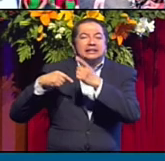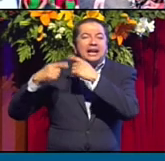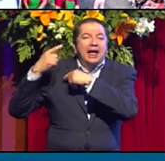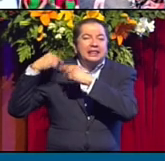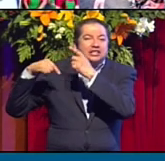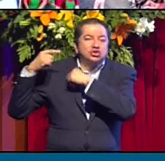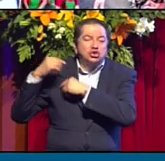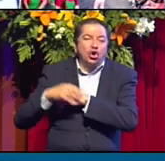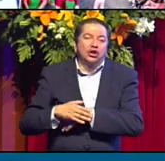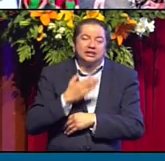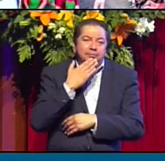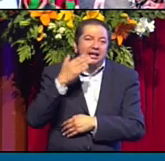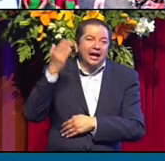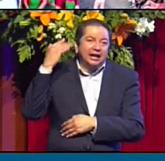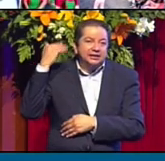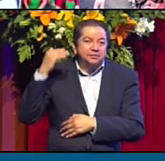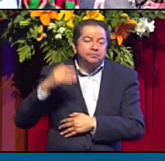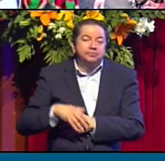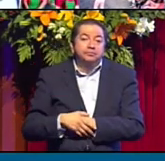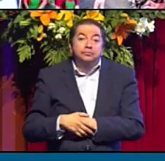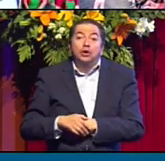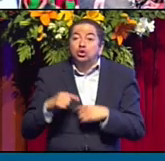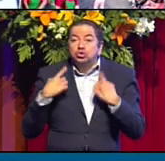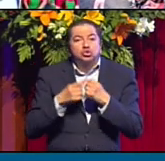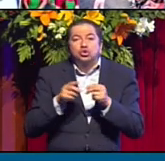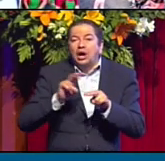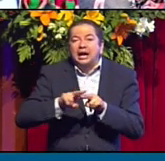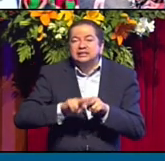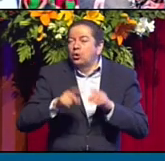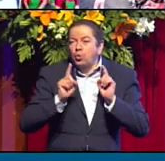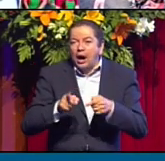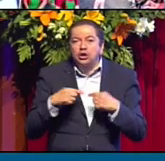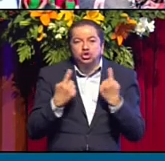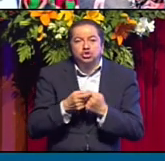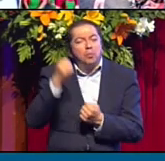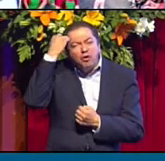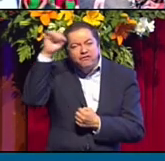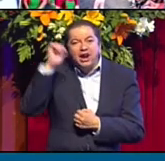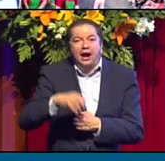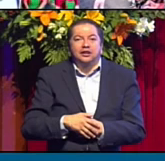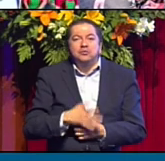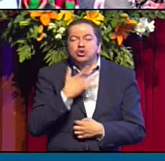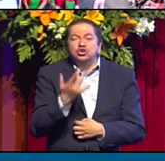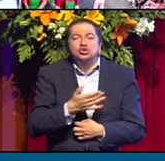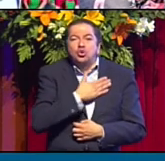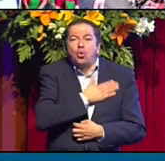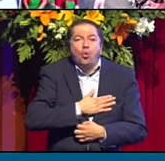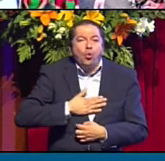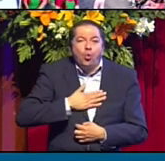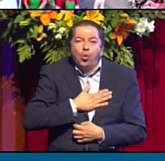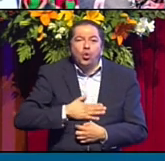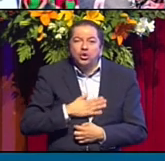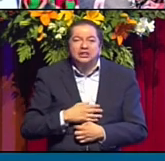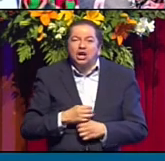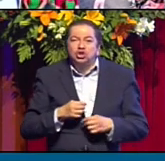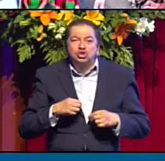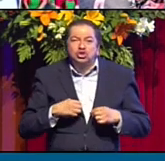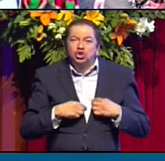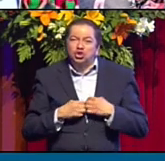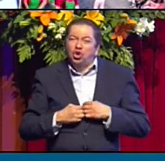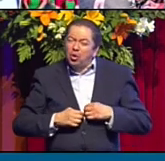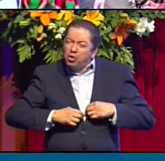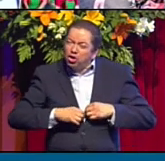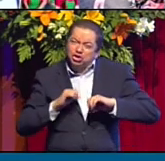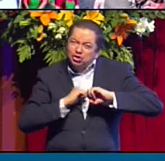momento era muy difícil poderla materializar, pero que nosotros lo hicimos igual, porque somos porfiados, porque nos gusta muchas veces ir contra la corriente,